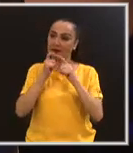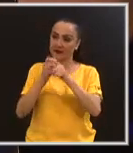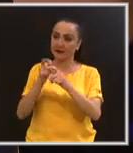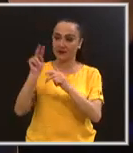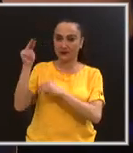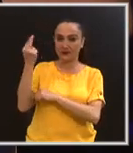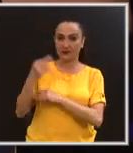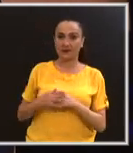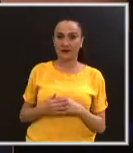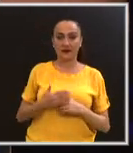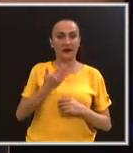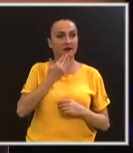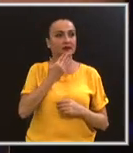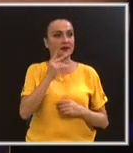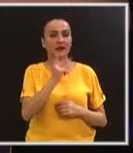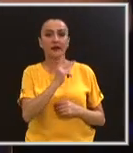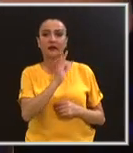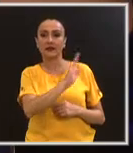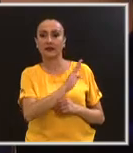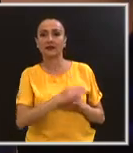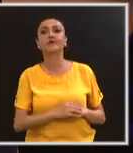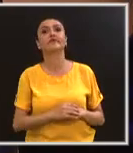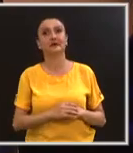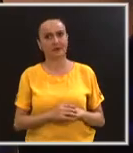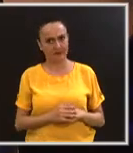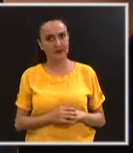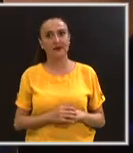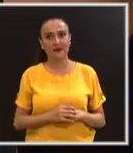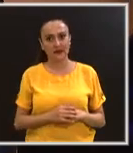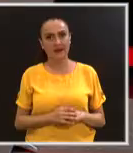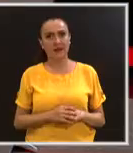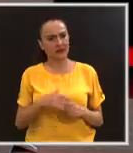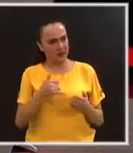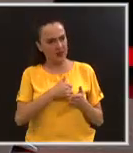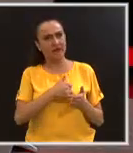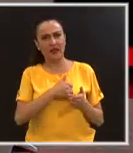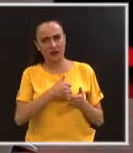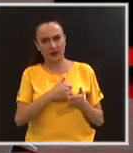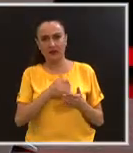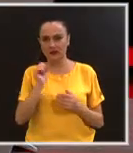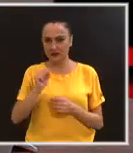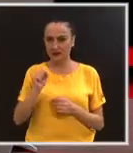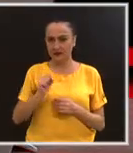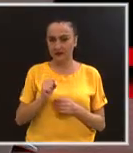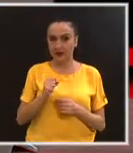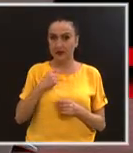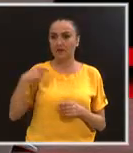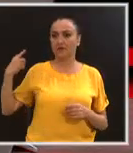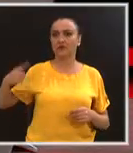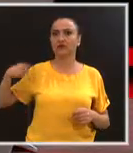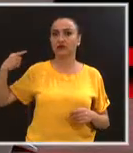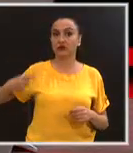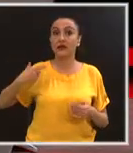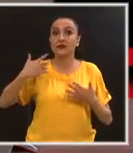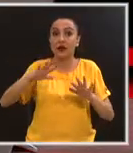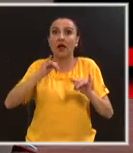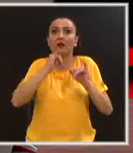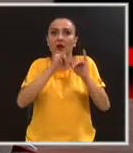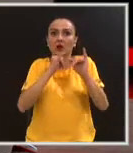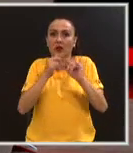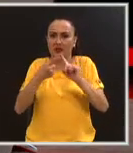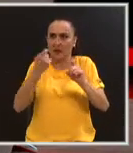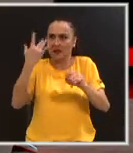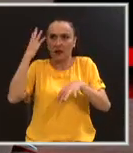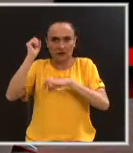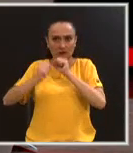extra noticias Gracias Kenneth Y sí son debilidades y falencias que se han venido denunciando desde